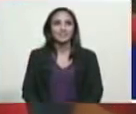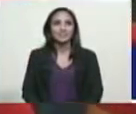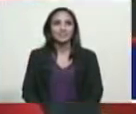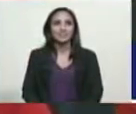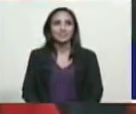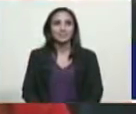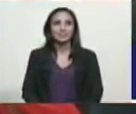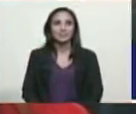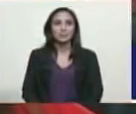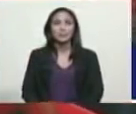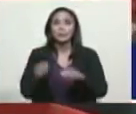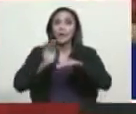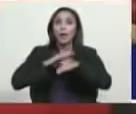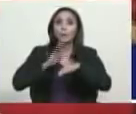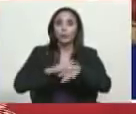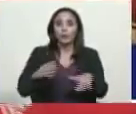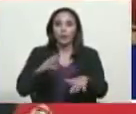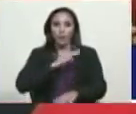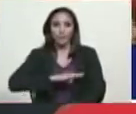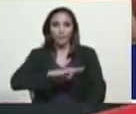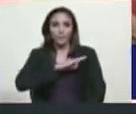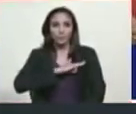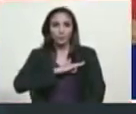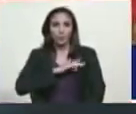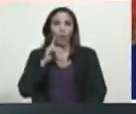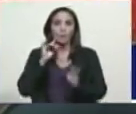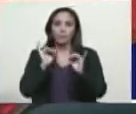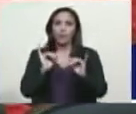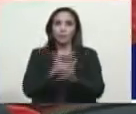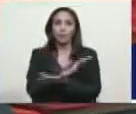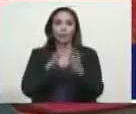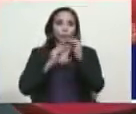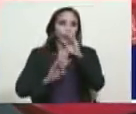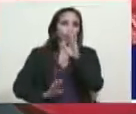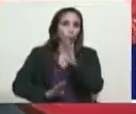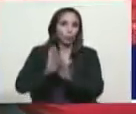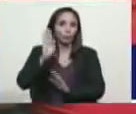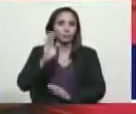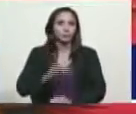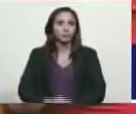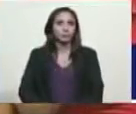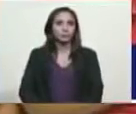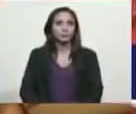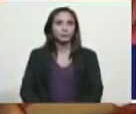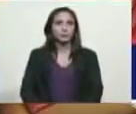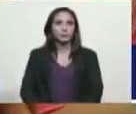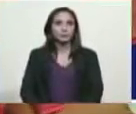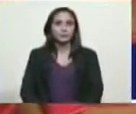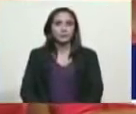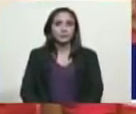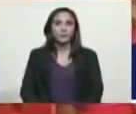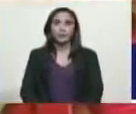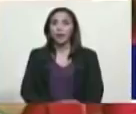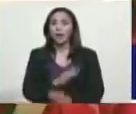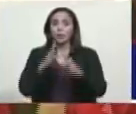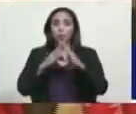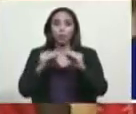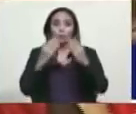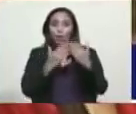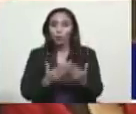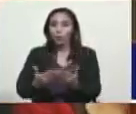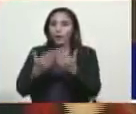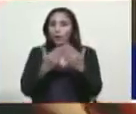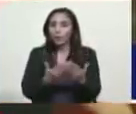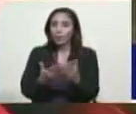Porque la misión Rivas es el gran instrumento para elevar el grado escolar, la